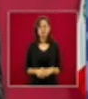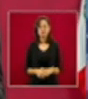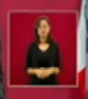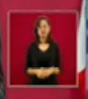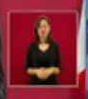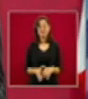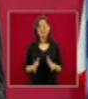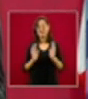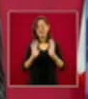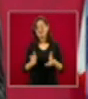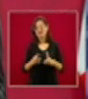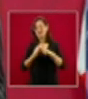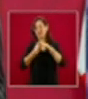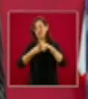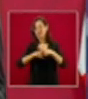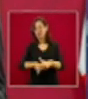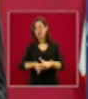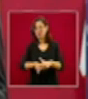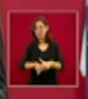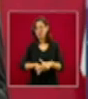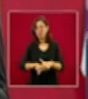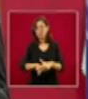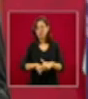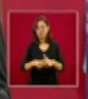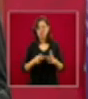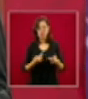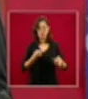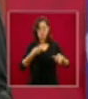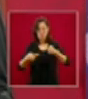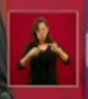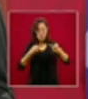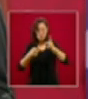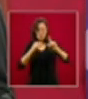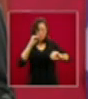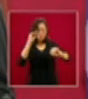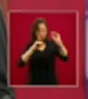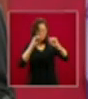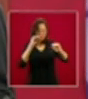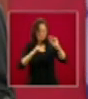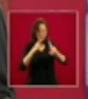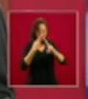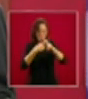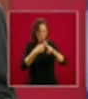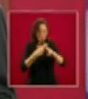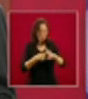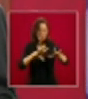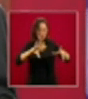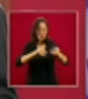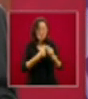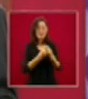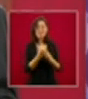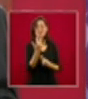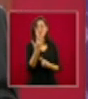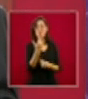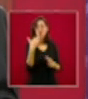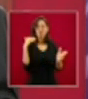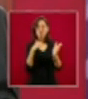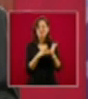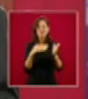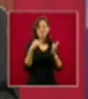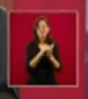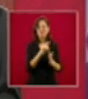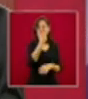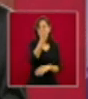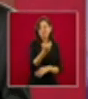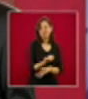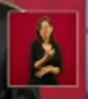al contrario. Además de que se conciben las autoridades electorales para asegurar las